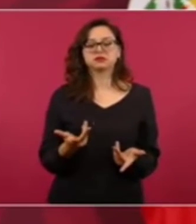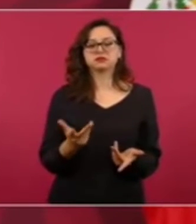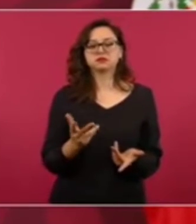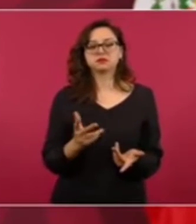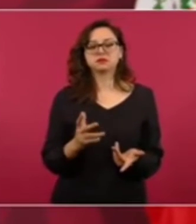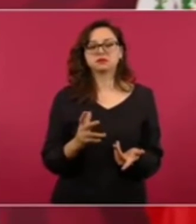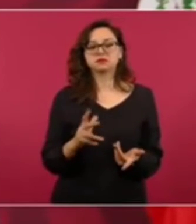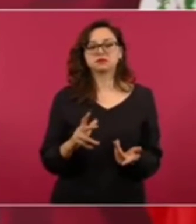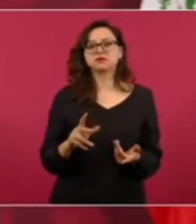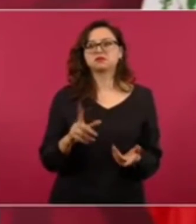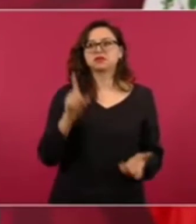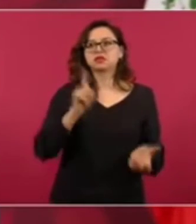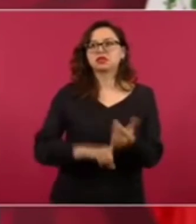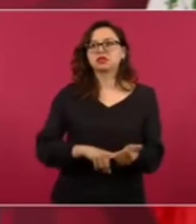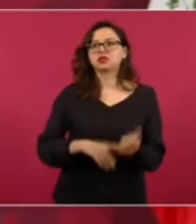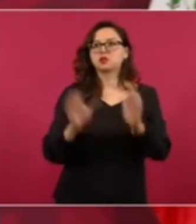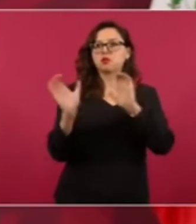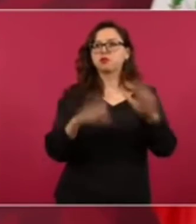65,000 alumnos